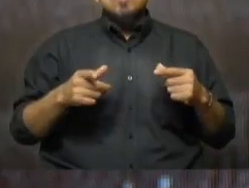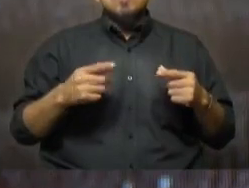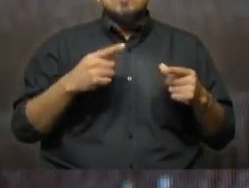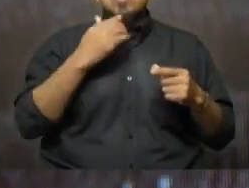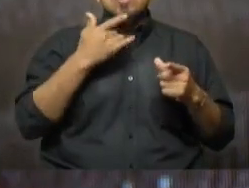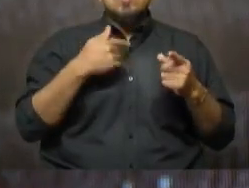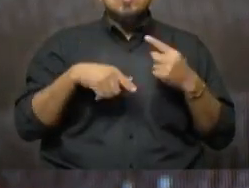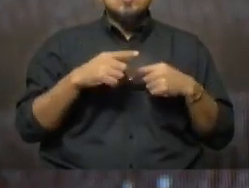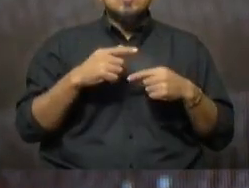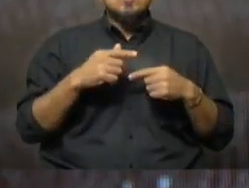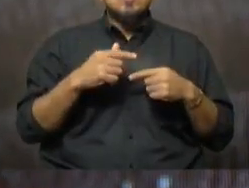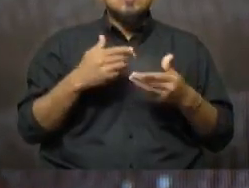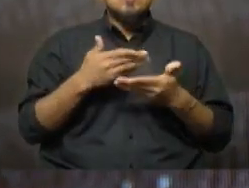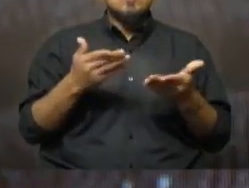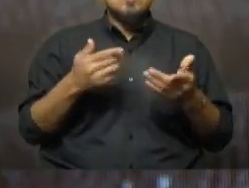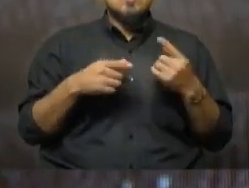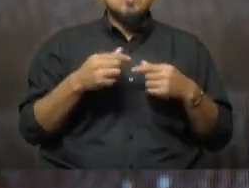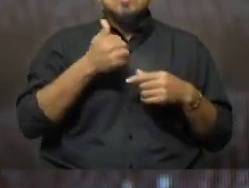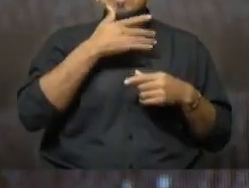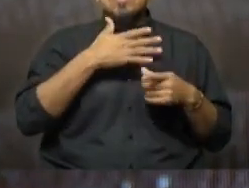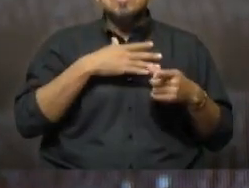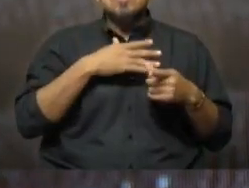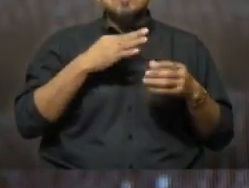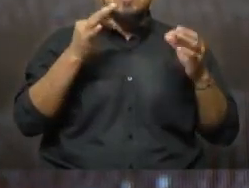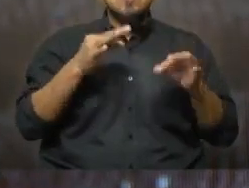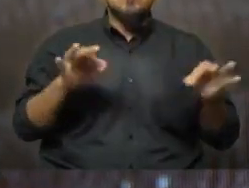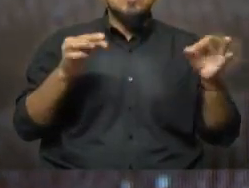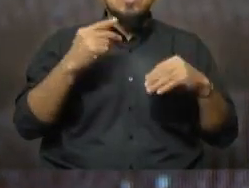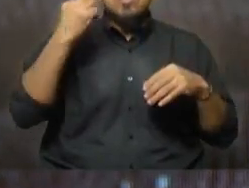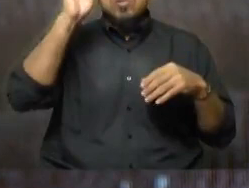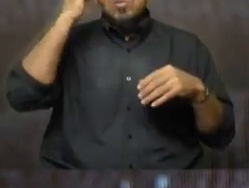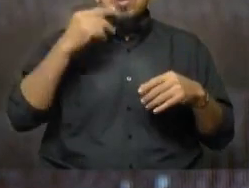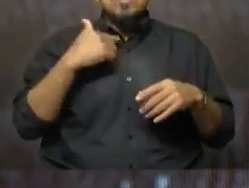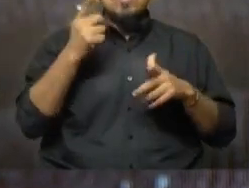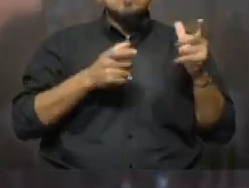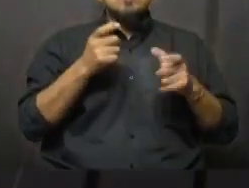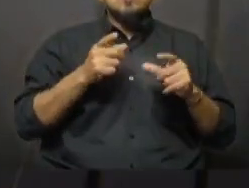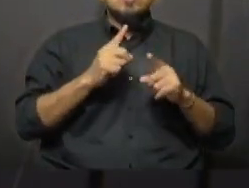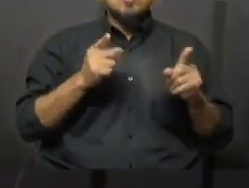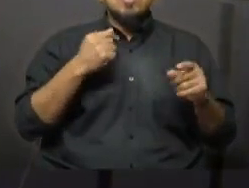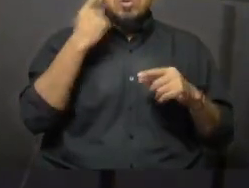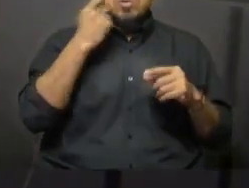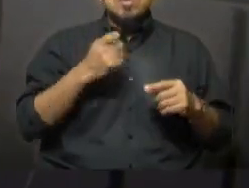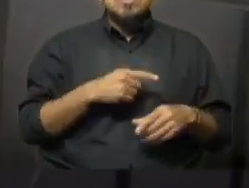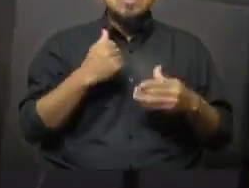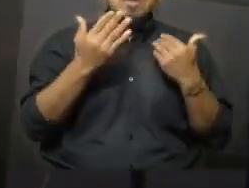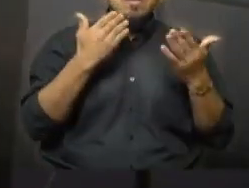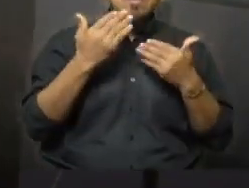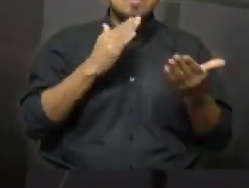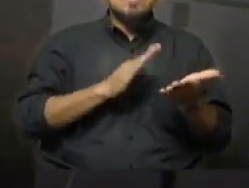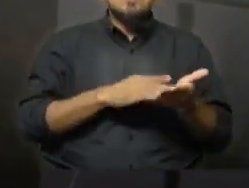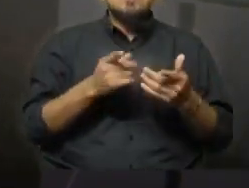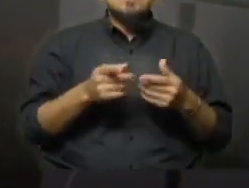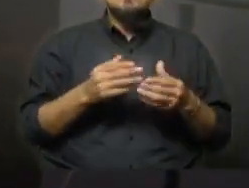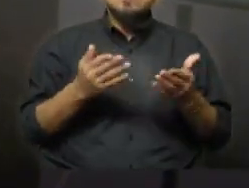pasado con muchísimos festivales a lo largo de la historia de la música en Uruguay, la gente no se da cuenta hasta que le empezás a conversar sobre esto de que,